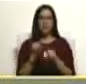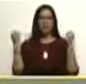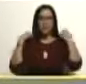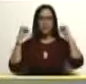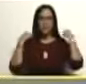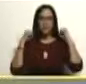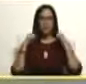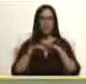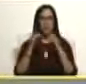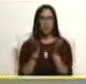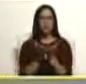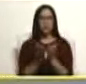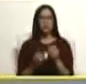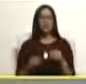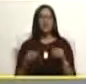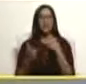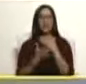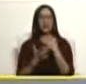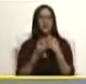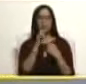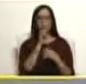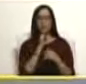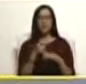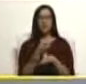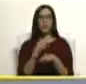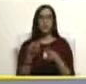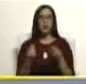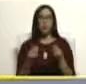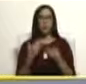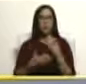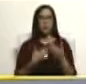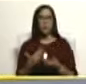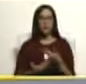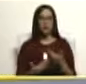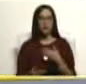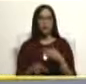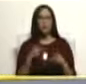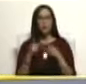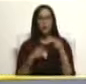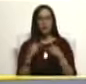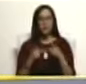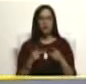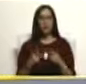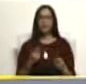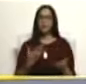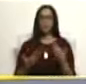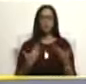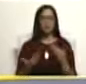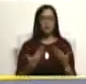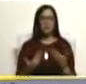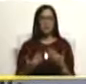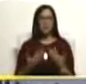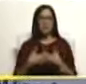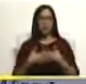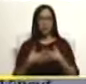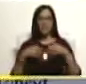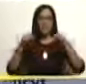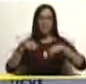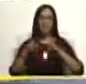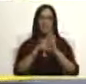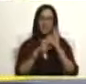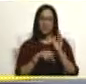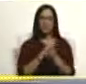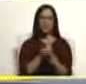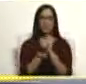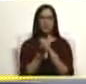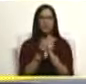viene, en donde las tecnologías de la información van a gobernar muchos de los procesos productivos y la automatización de la industria. Esta es la agenda de transformación